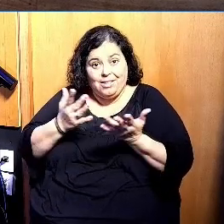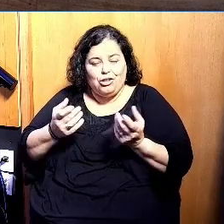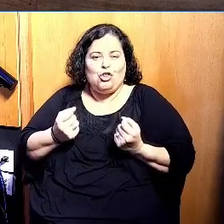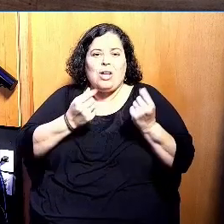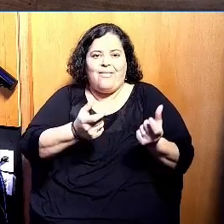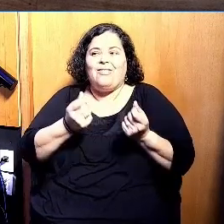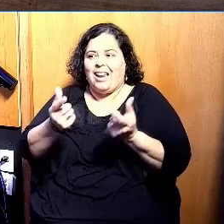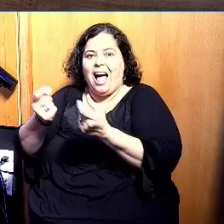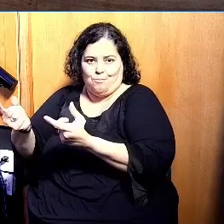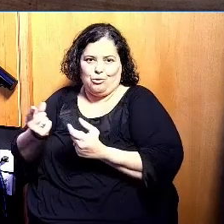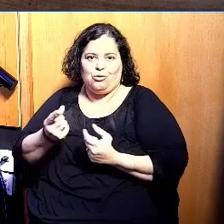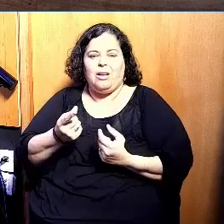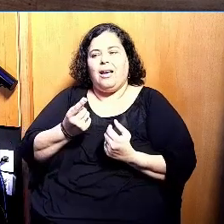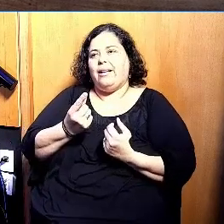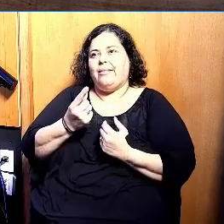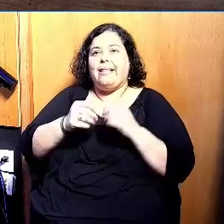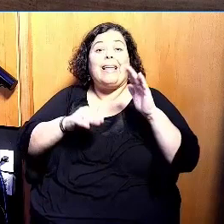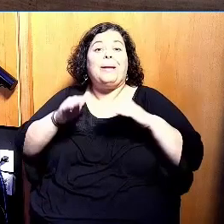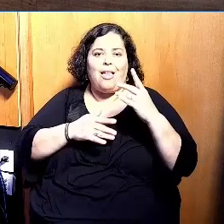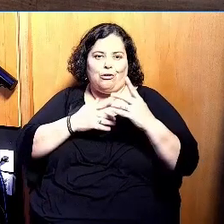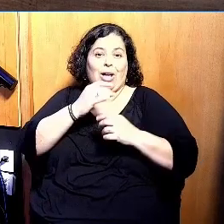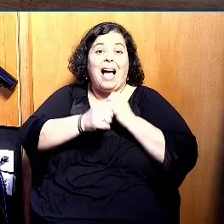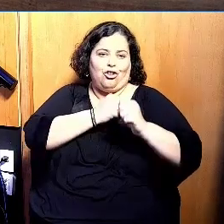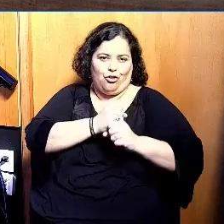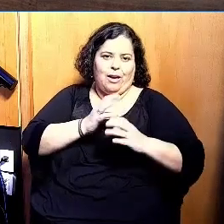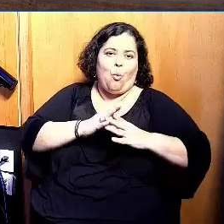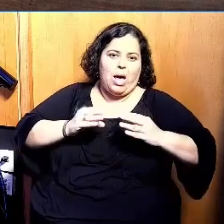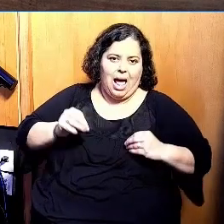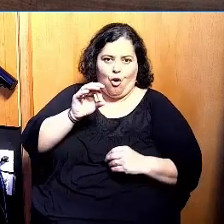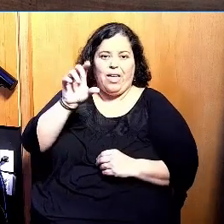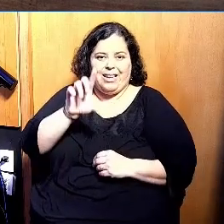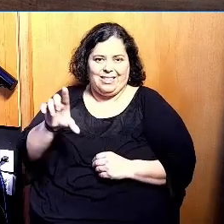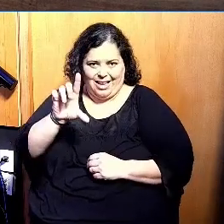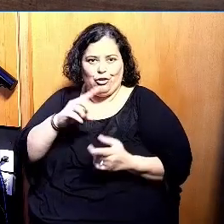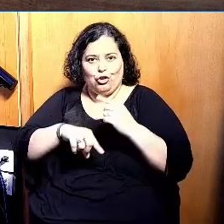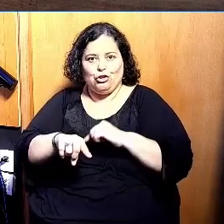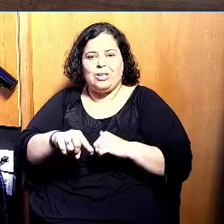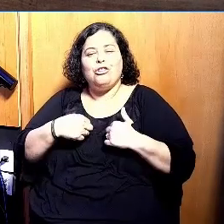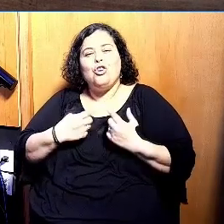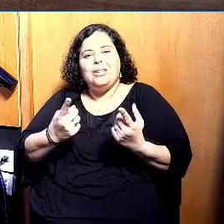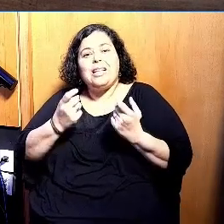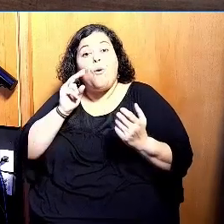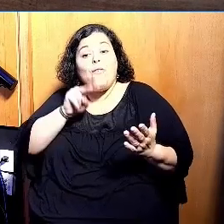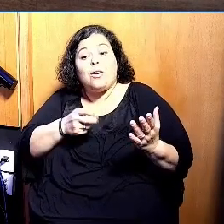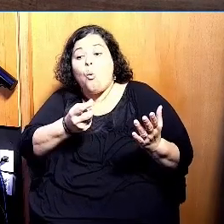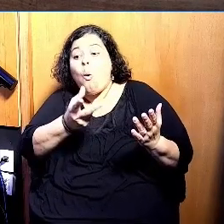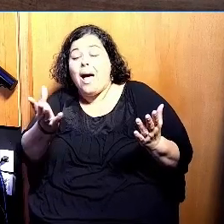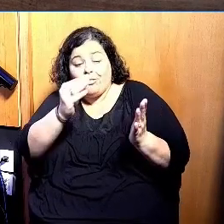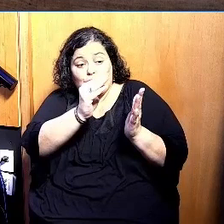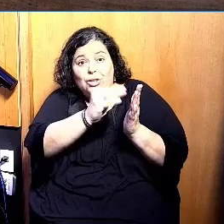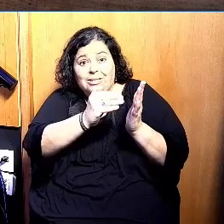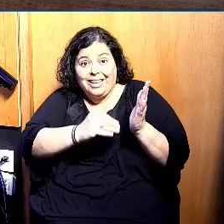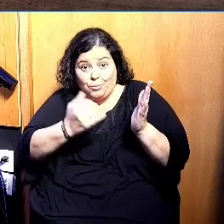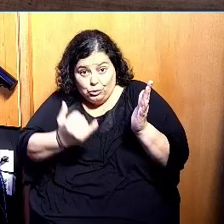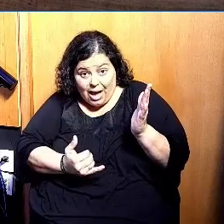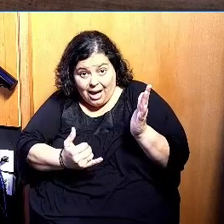grados, y es necesaria entender la variación de la matrícula para poder estimar la demanda, para poder estimar